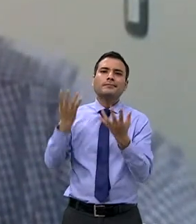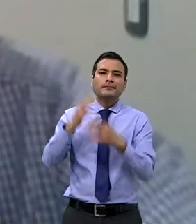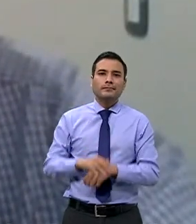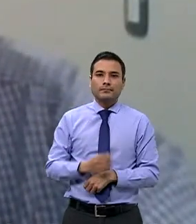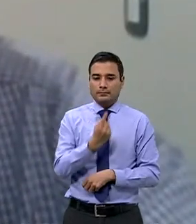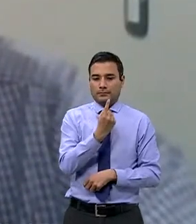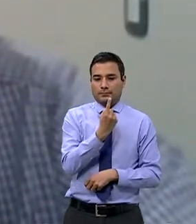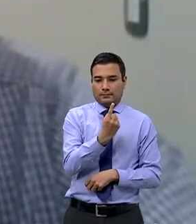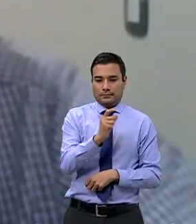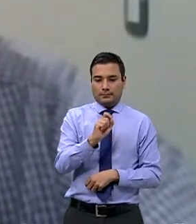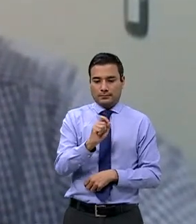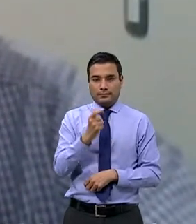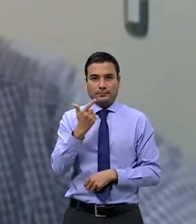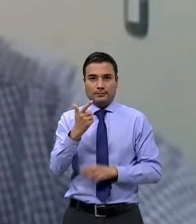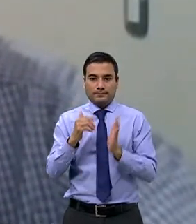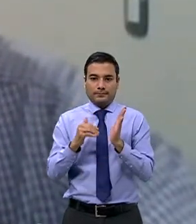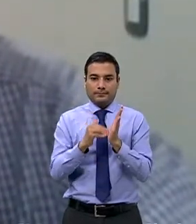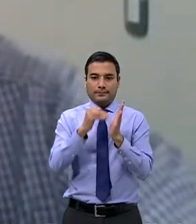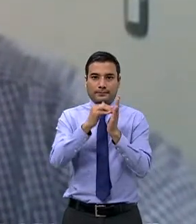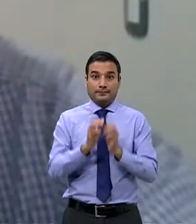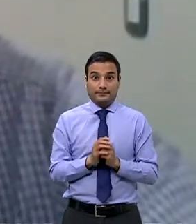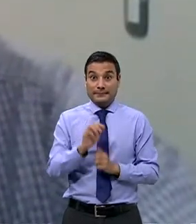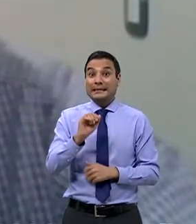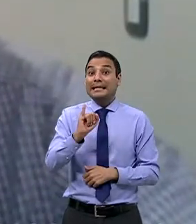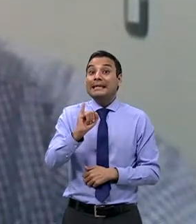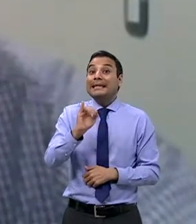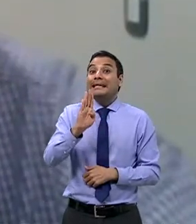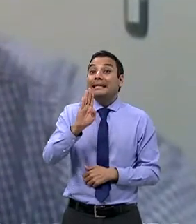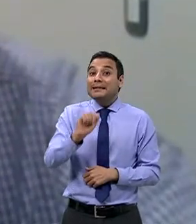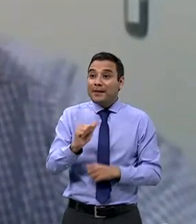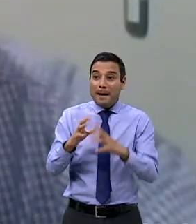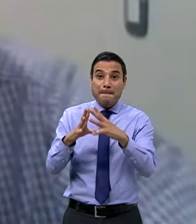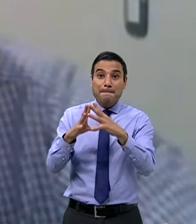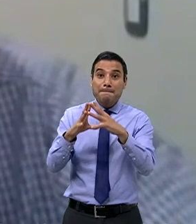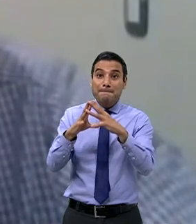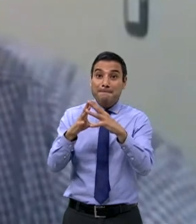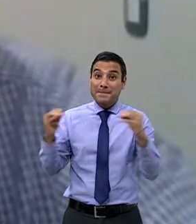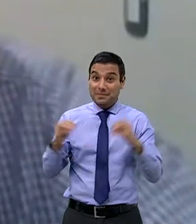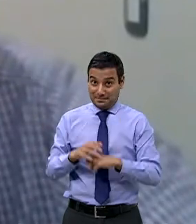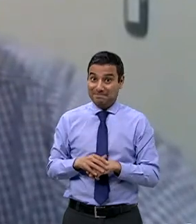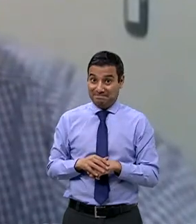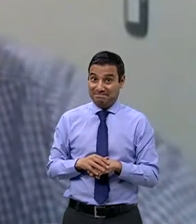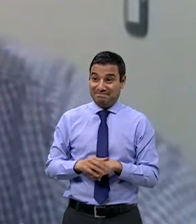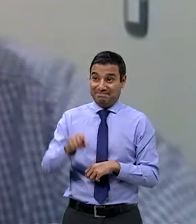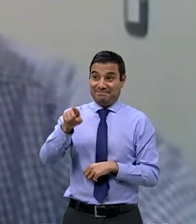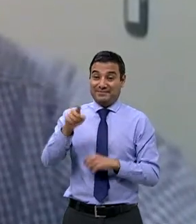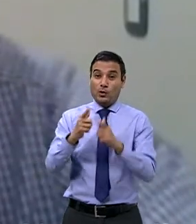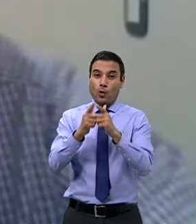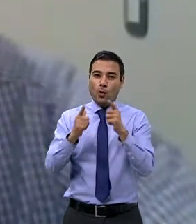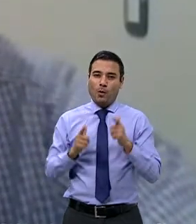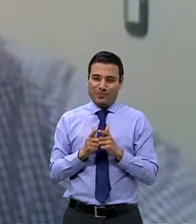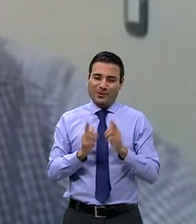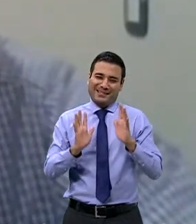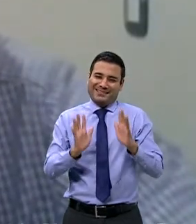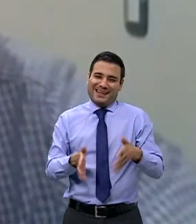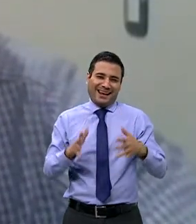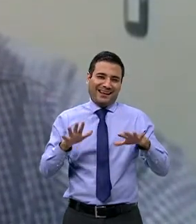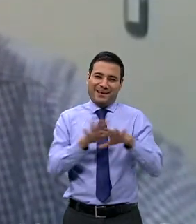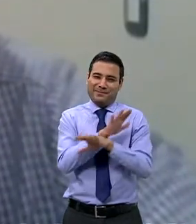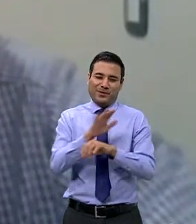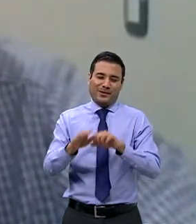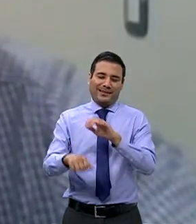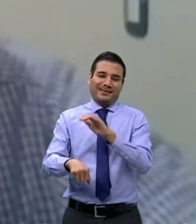1.7 millones estuvo a punto de desaparecer ese partido que se ha convertido en un partido de derecha